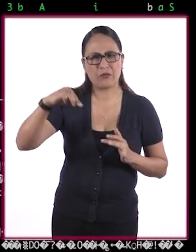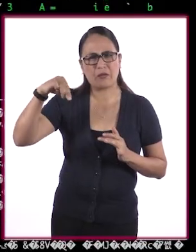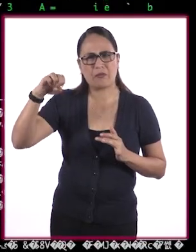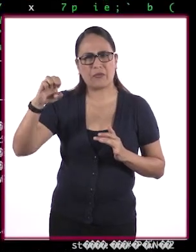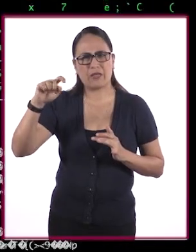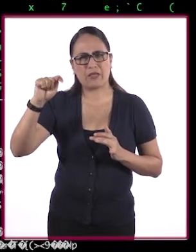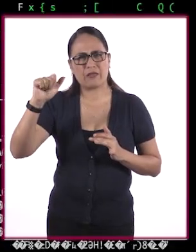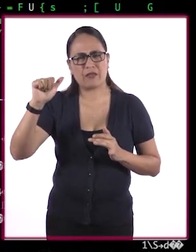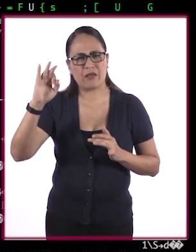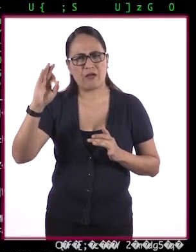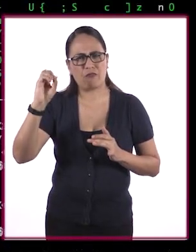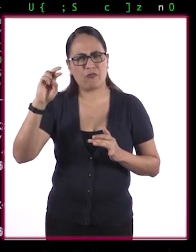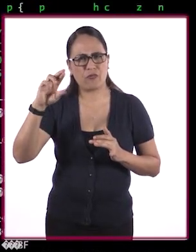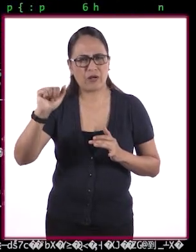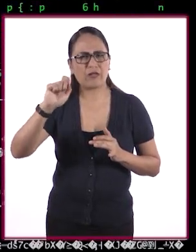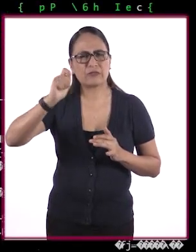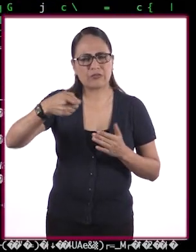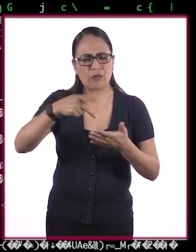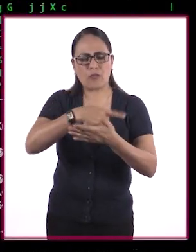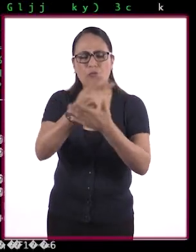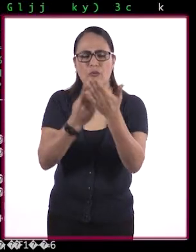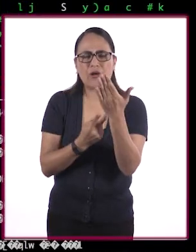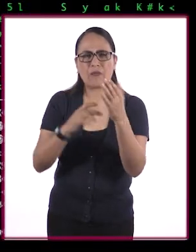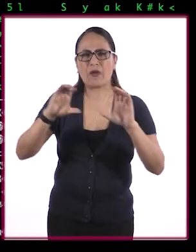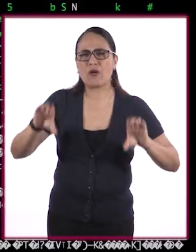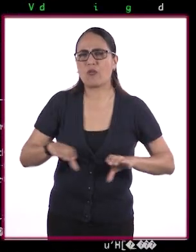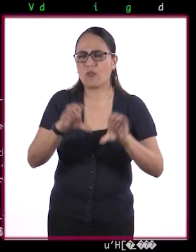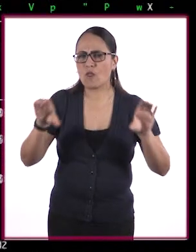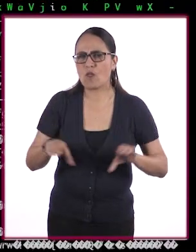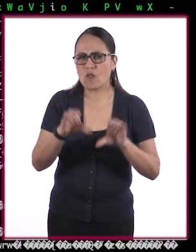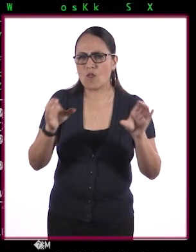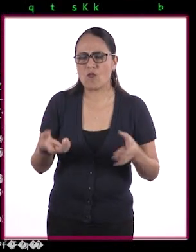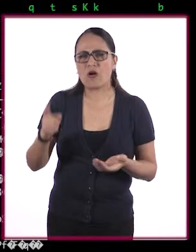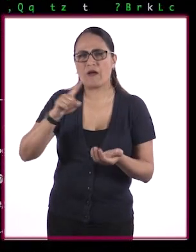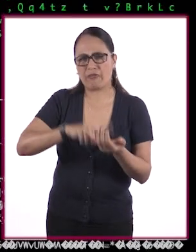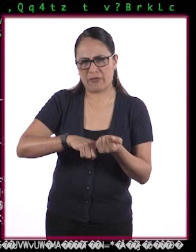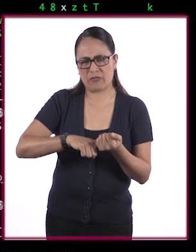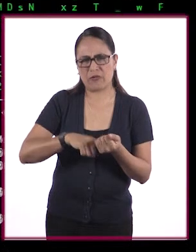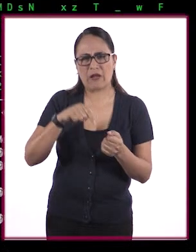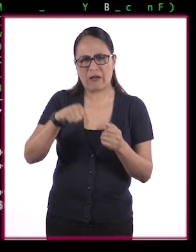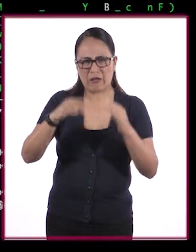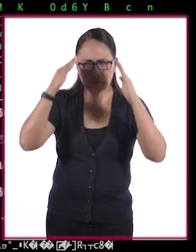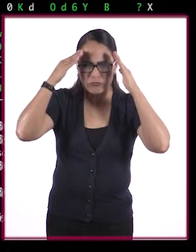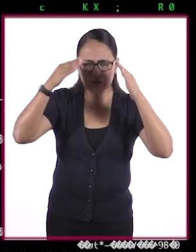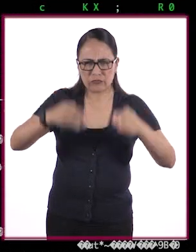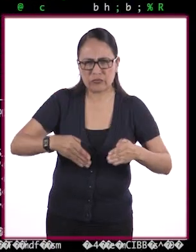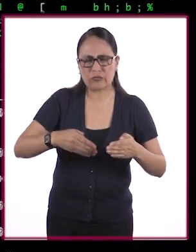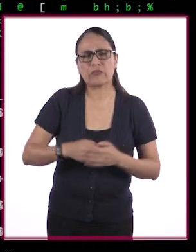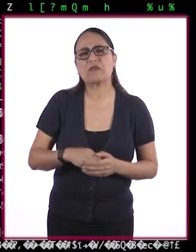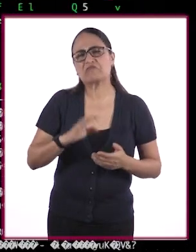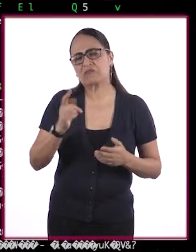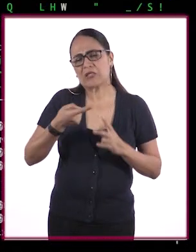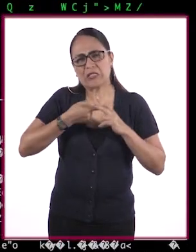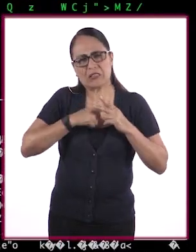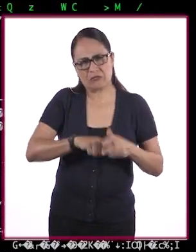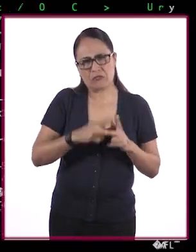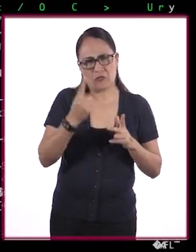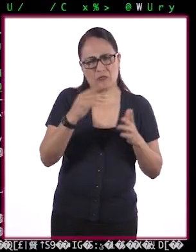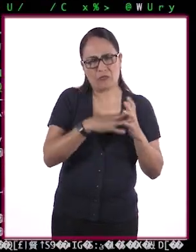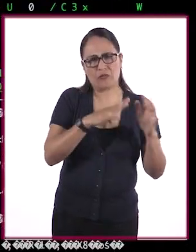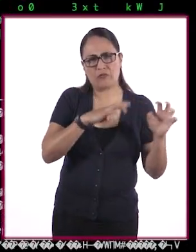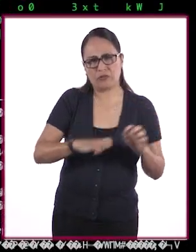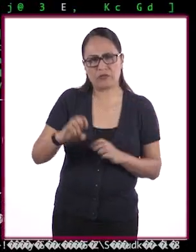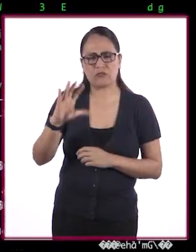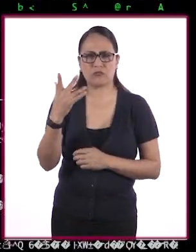es decir, mediante programas de cómputo. Esta disciplina tiene sus orígenes en la década de los años 50 con